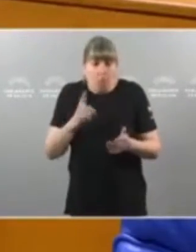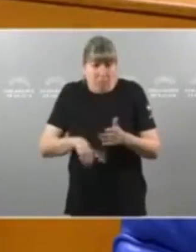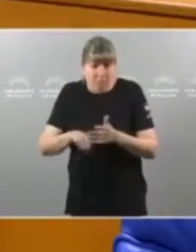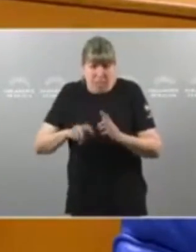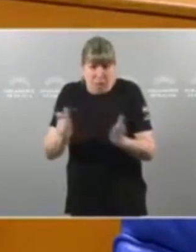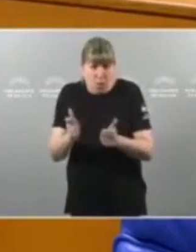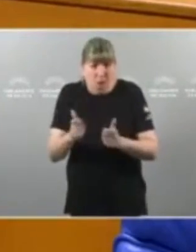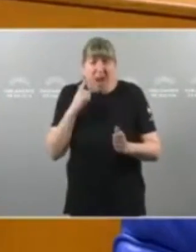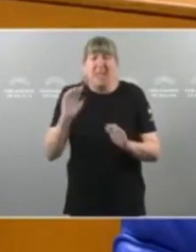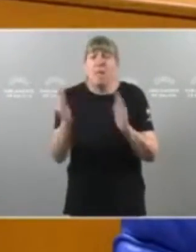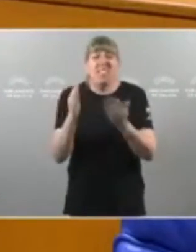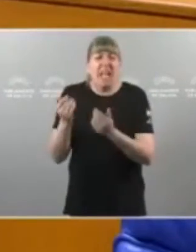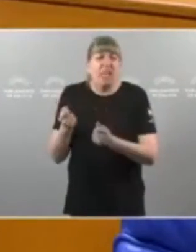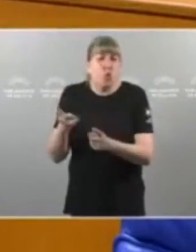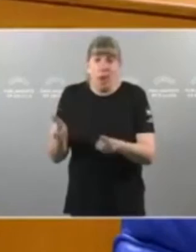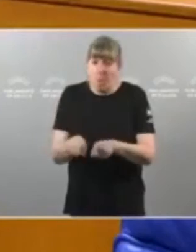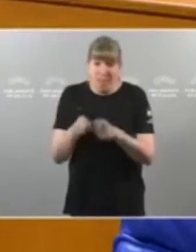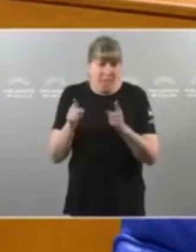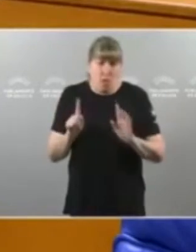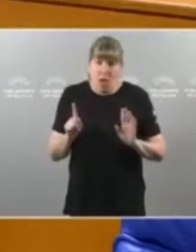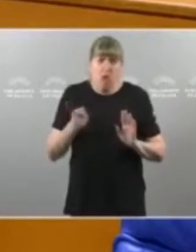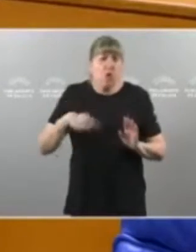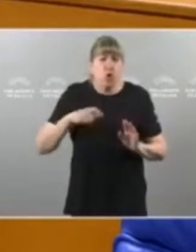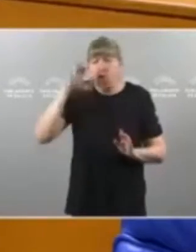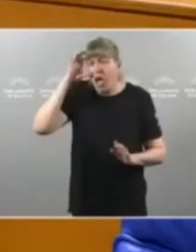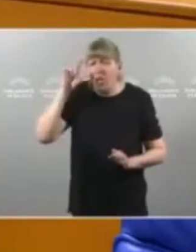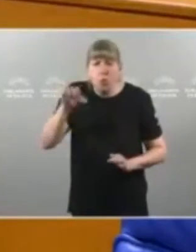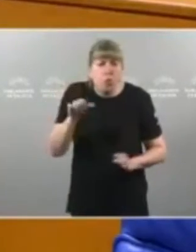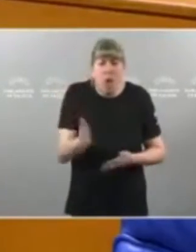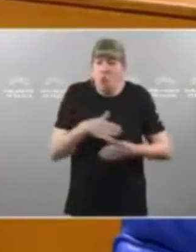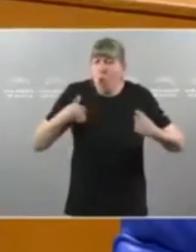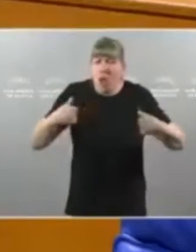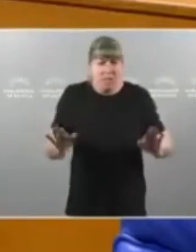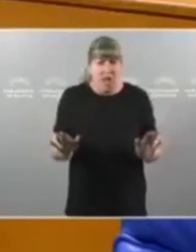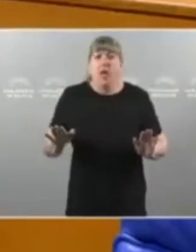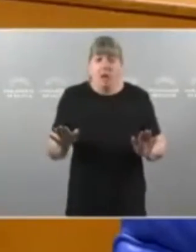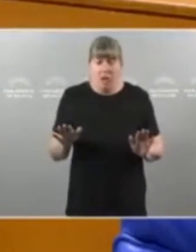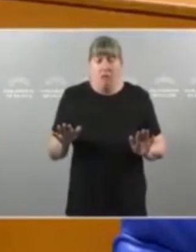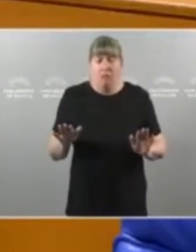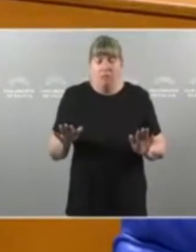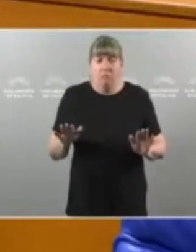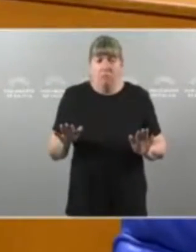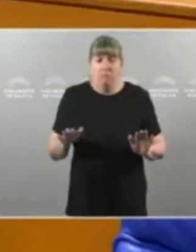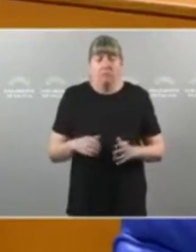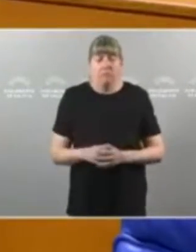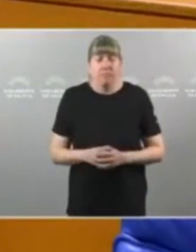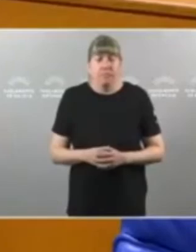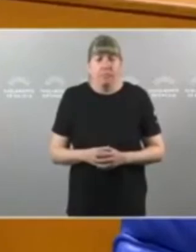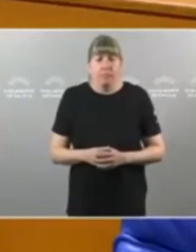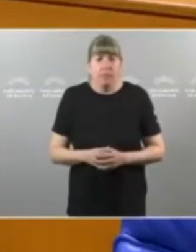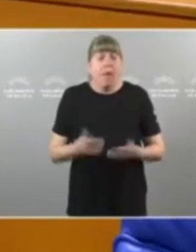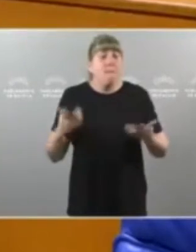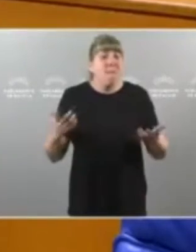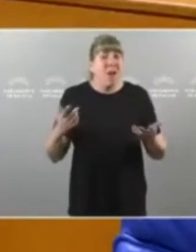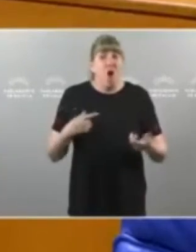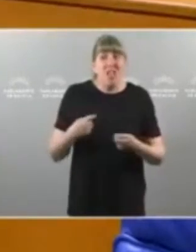representantes de delegados que tengo porque como digo estamos dispuestos a escuchar a todos los que tenían que algo que decir en este en este sector o que no podemos admitir